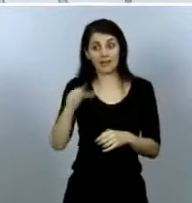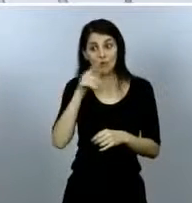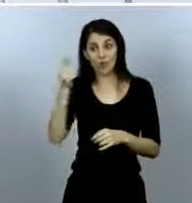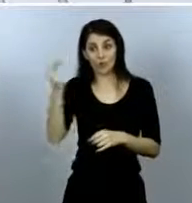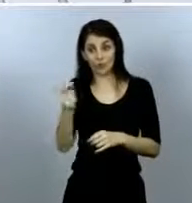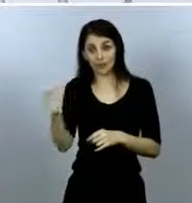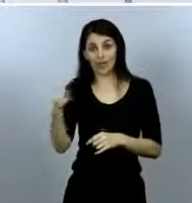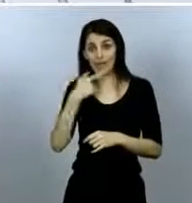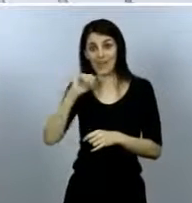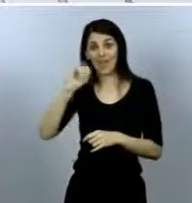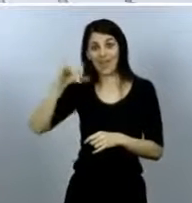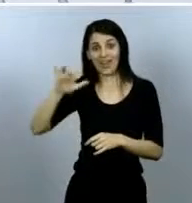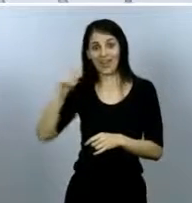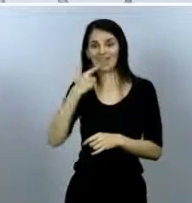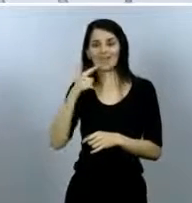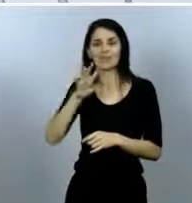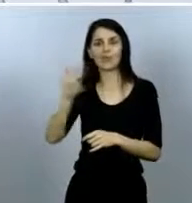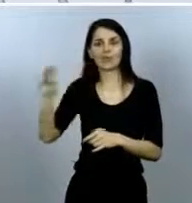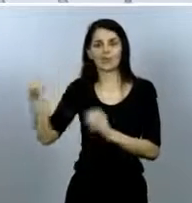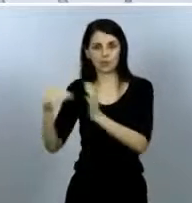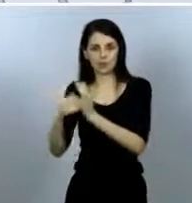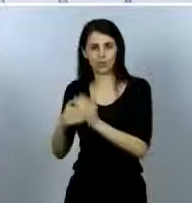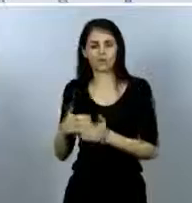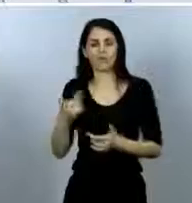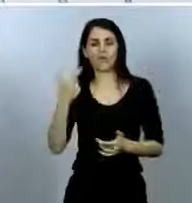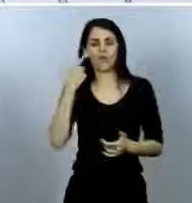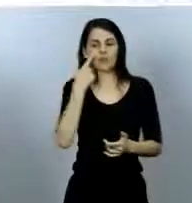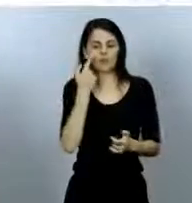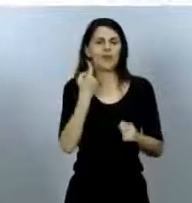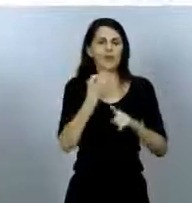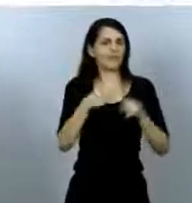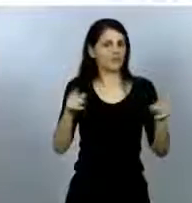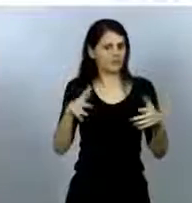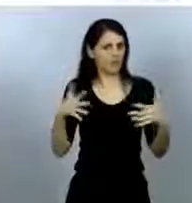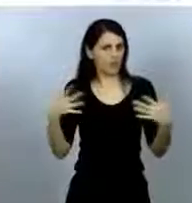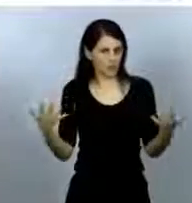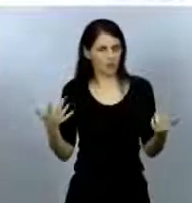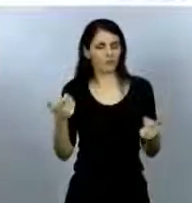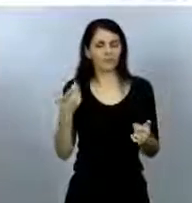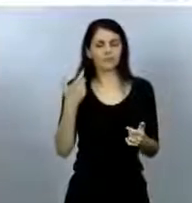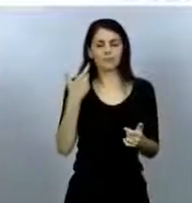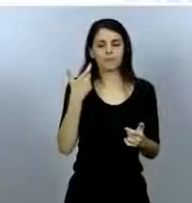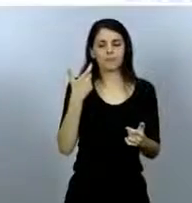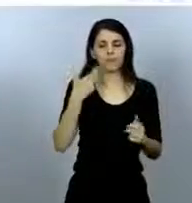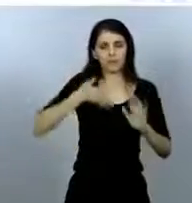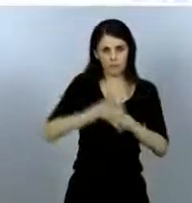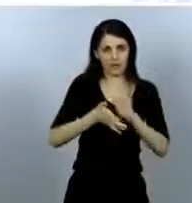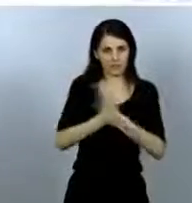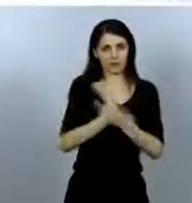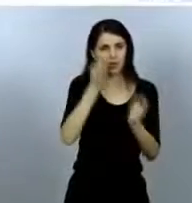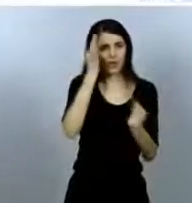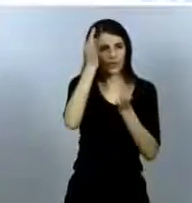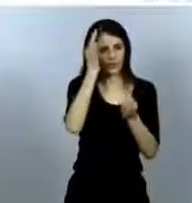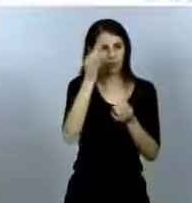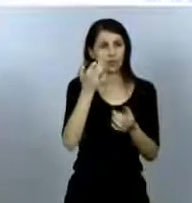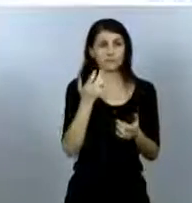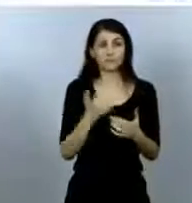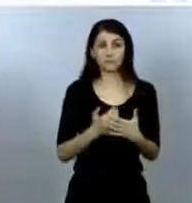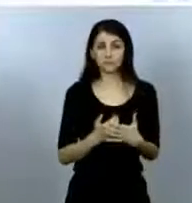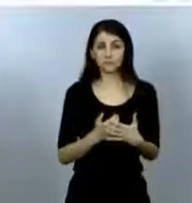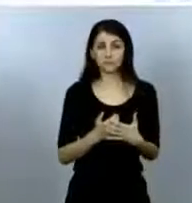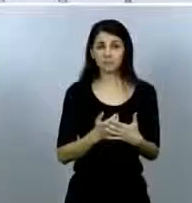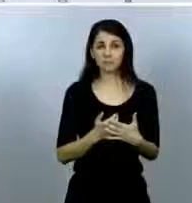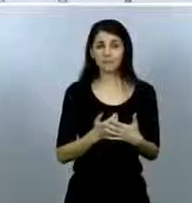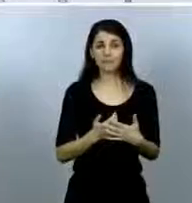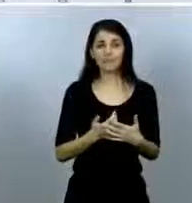la estimación que hace el ine y la estimación que se hace en el sistema de monitorización de la mortalidad si no me equivoco quiero recordar que cuando